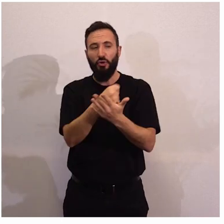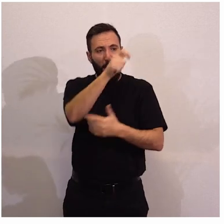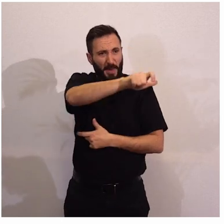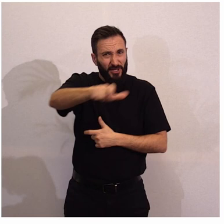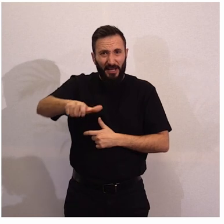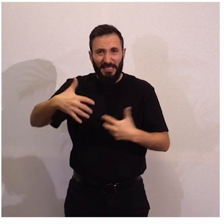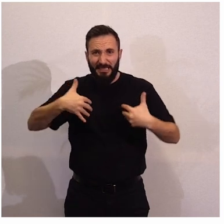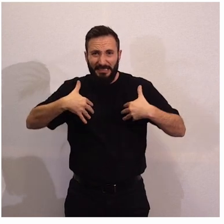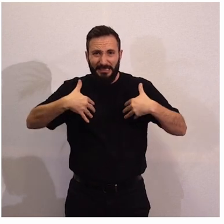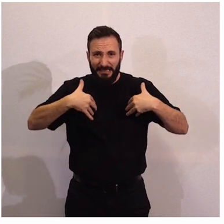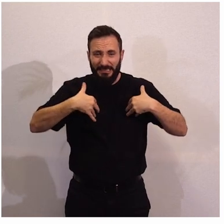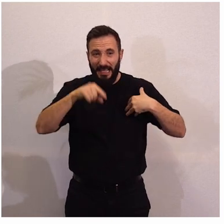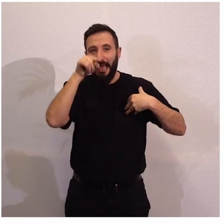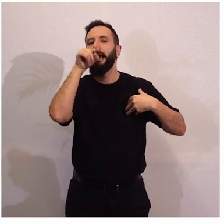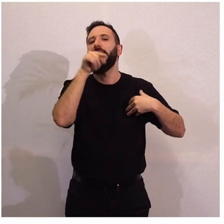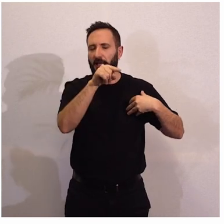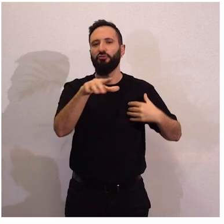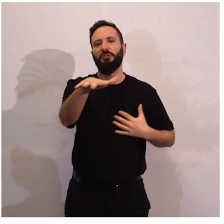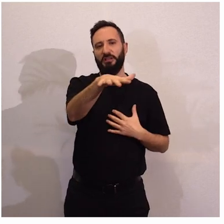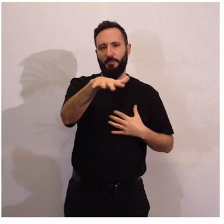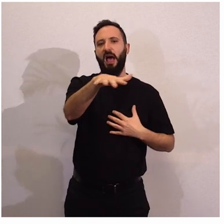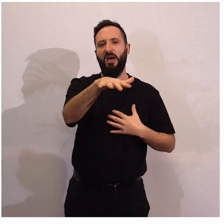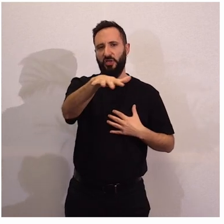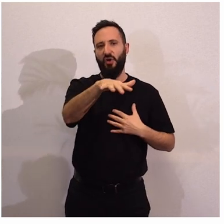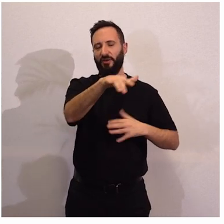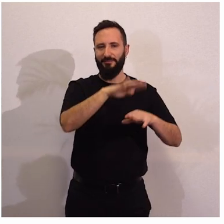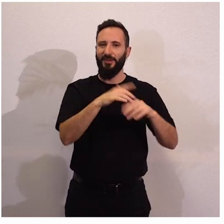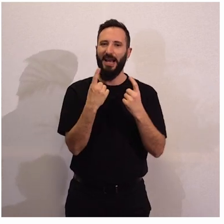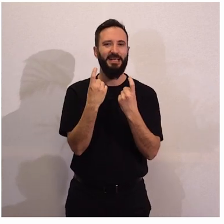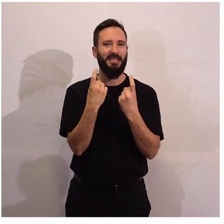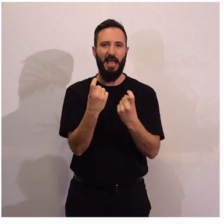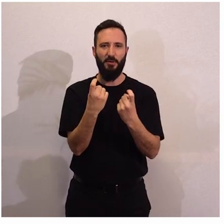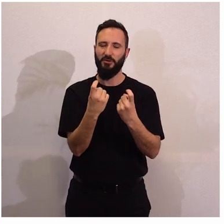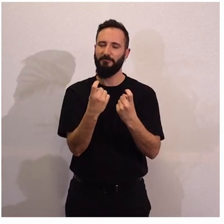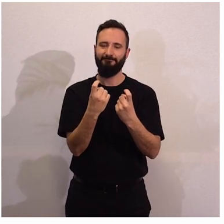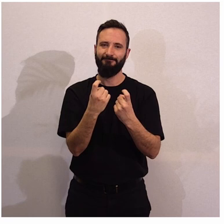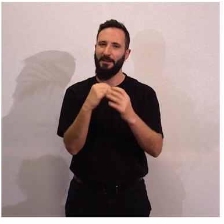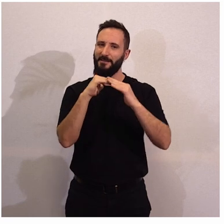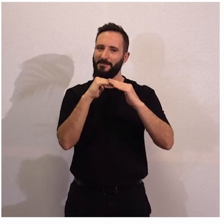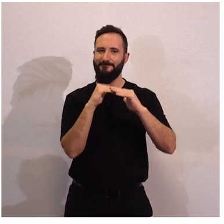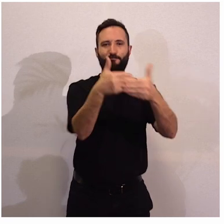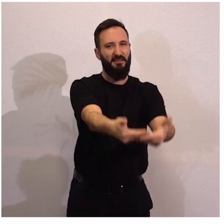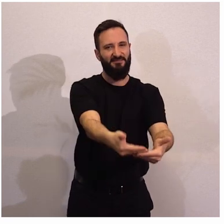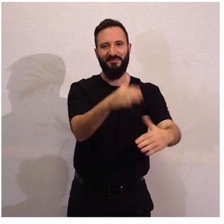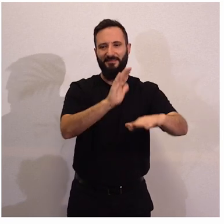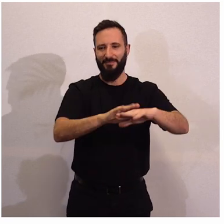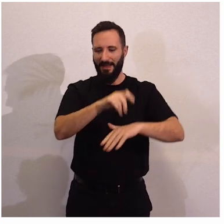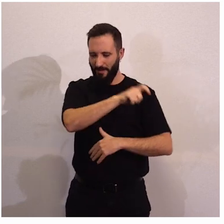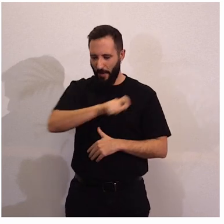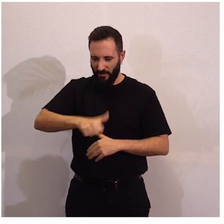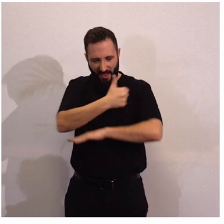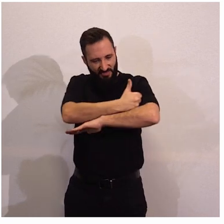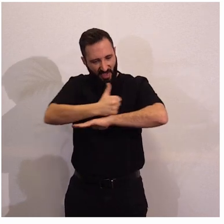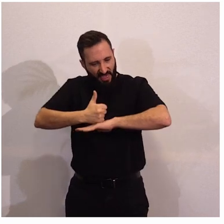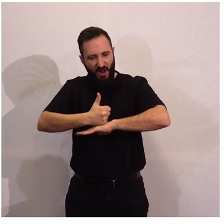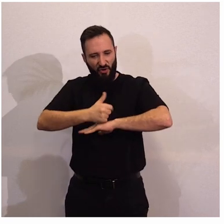personas, yo creo que ese es un espacio que tenemos que salvar como personas, como ciudadanos